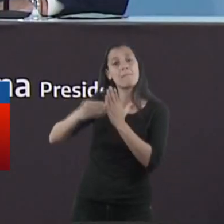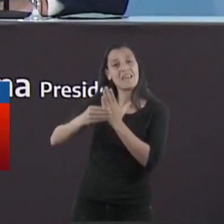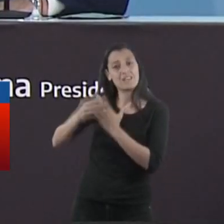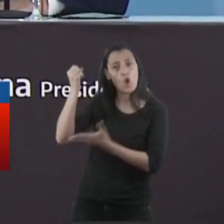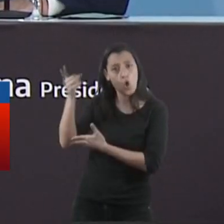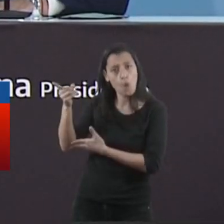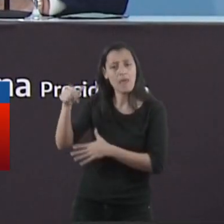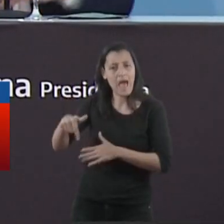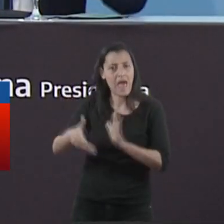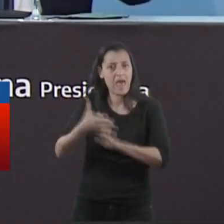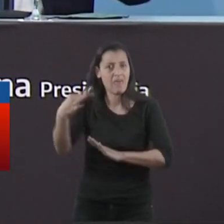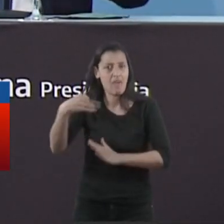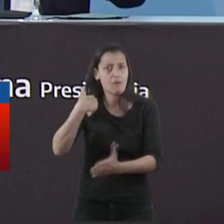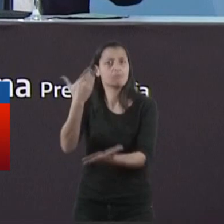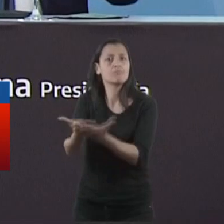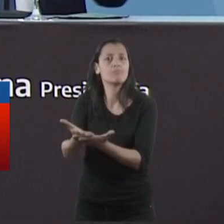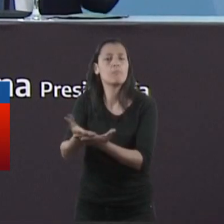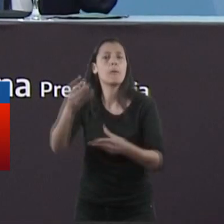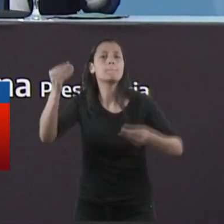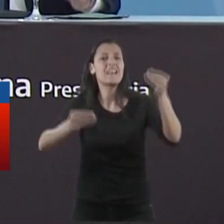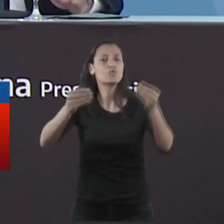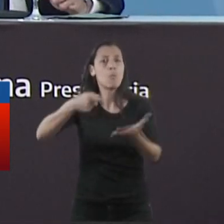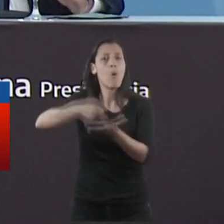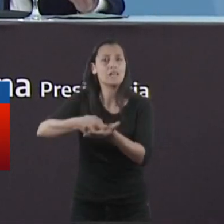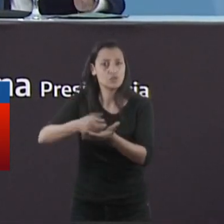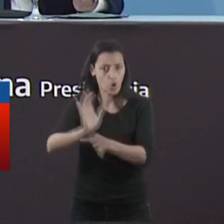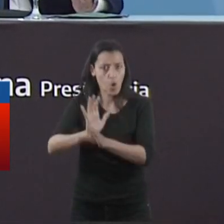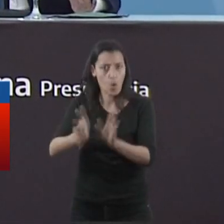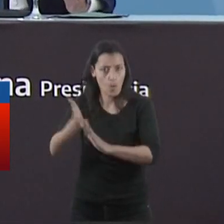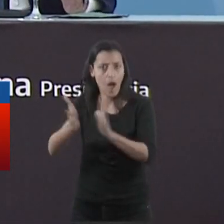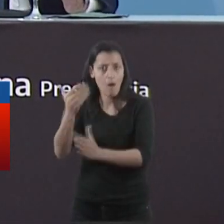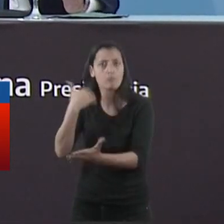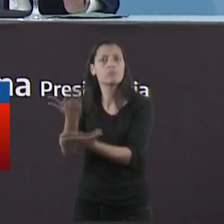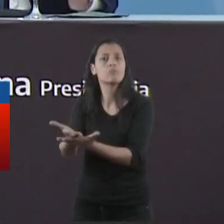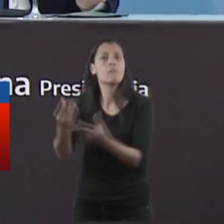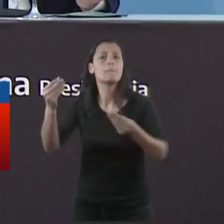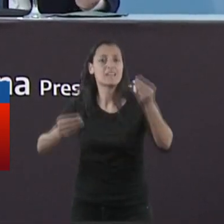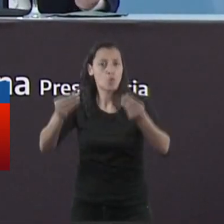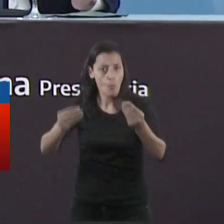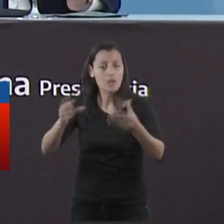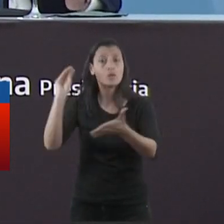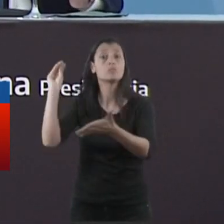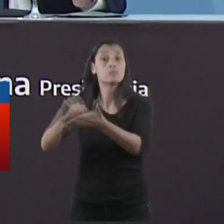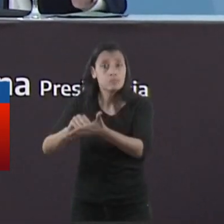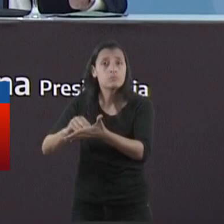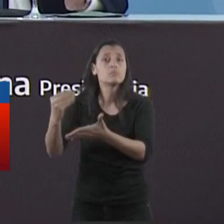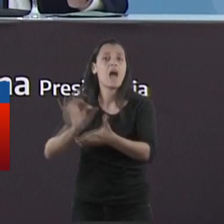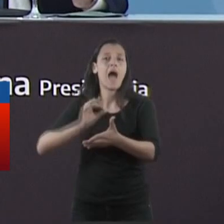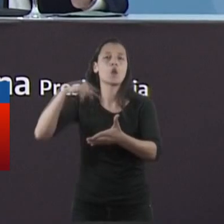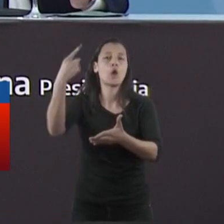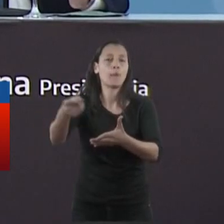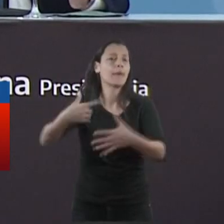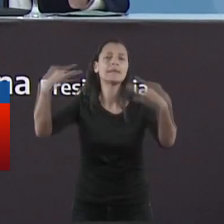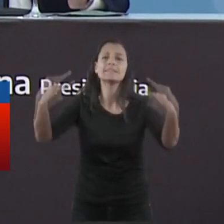que presentar el presupuesto y la verdad es que presentamos el presupuesto dando por cierto que el año que viene